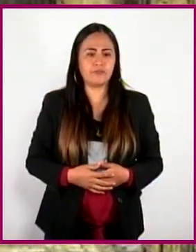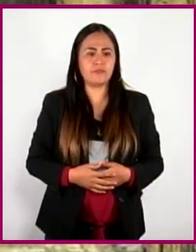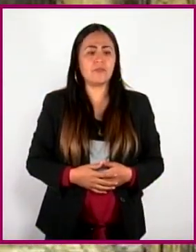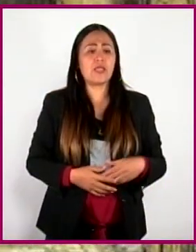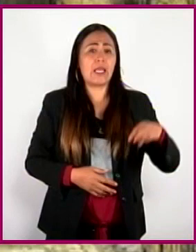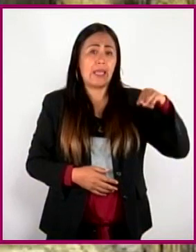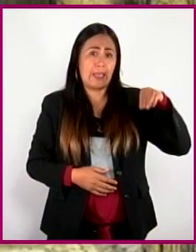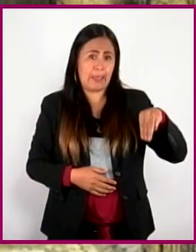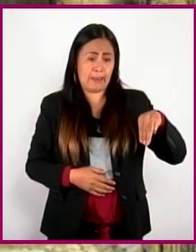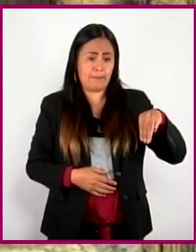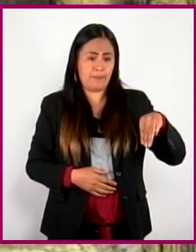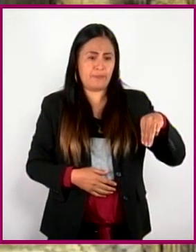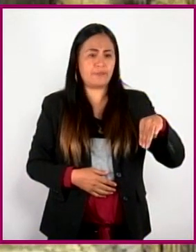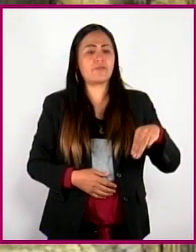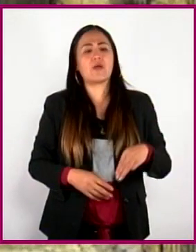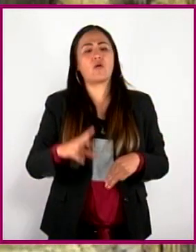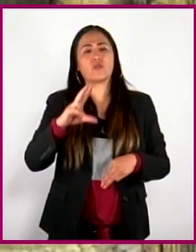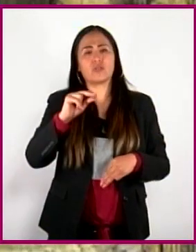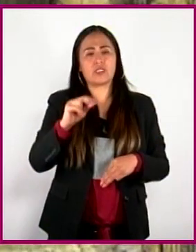p igual a